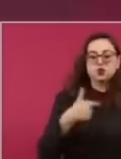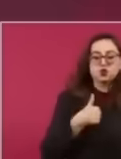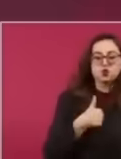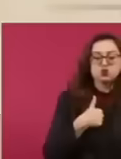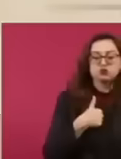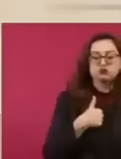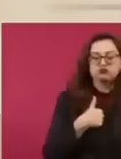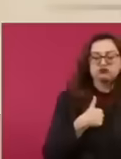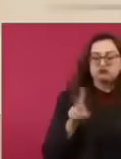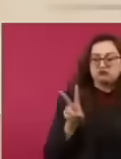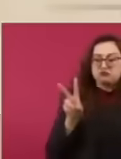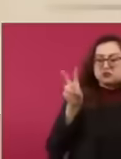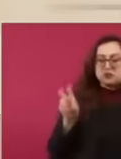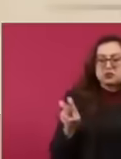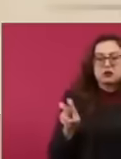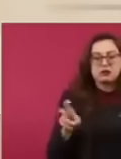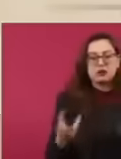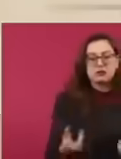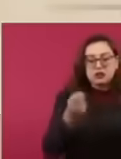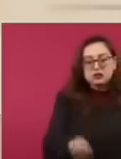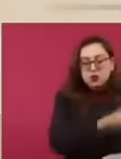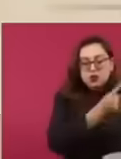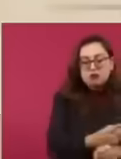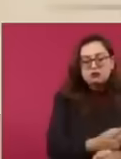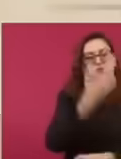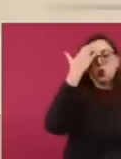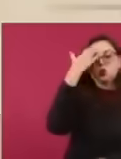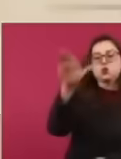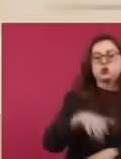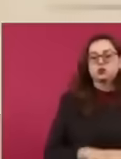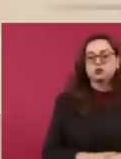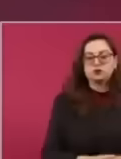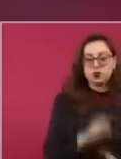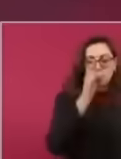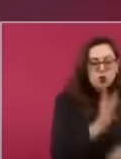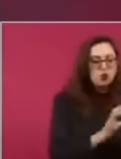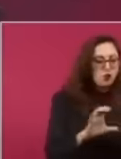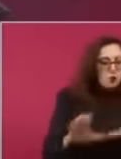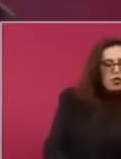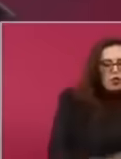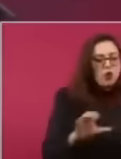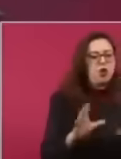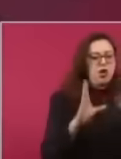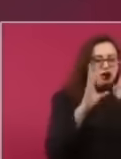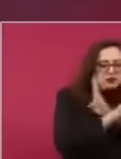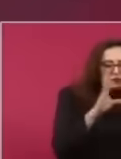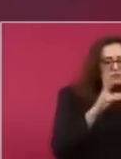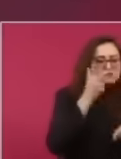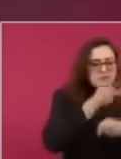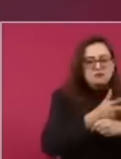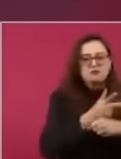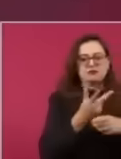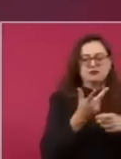técnicas. Él mismo lo plantea, sí. Entonces se meten y van adquiriendo